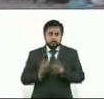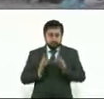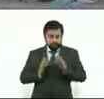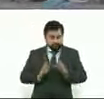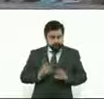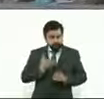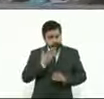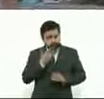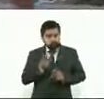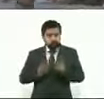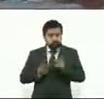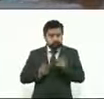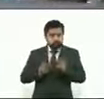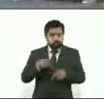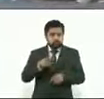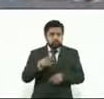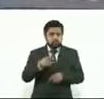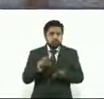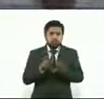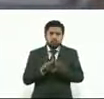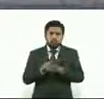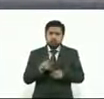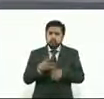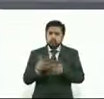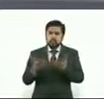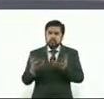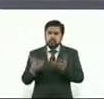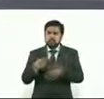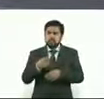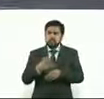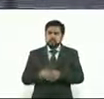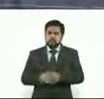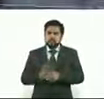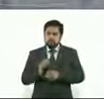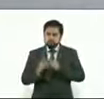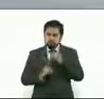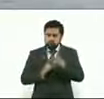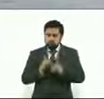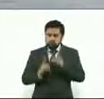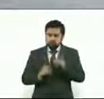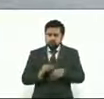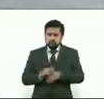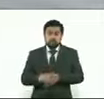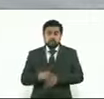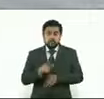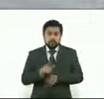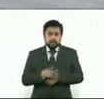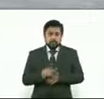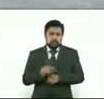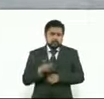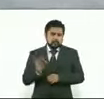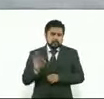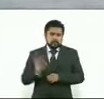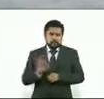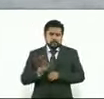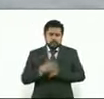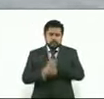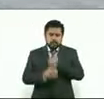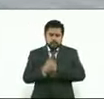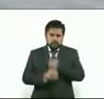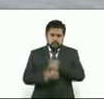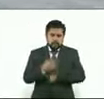nivel de estos deportistas? O sea, estamos hablando, digo, no van a pelear por quedar en el primer sitio, pero traen un